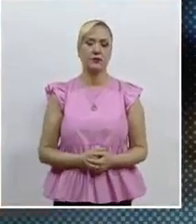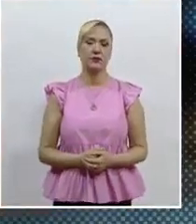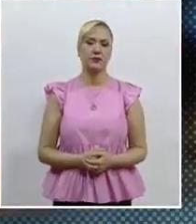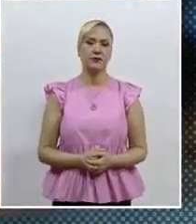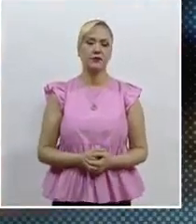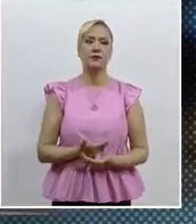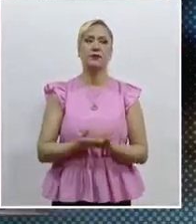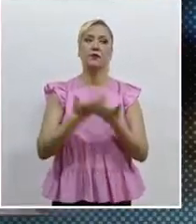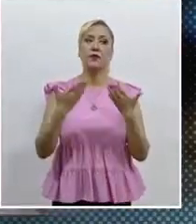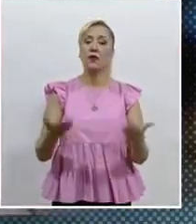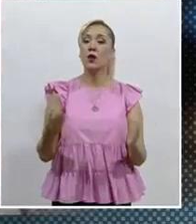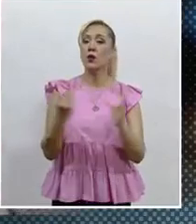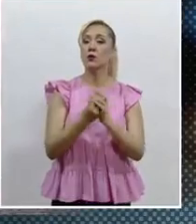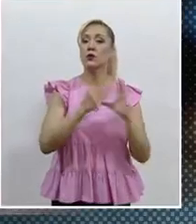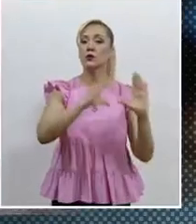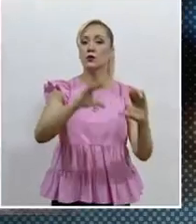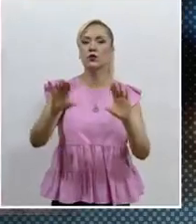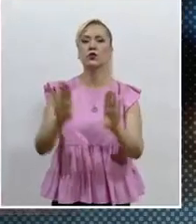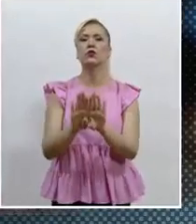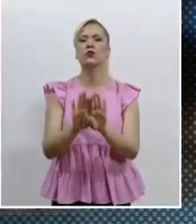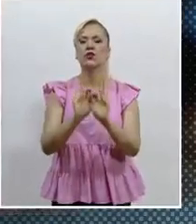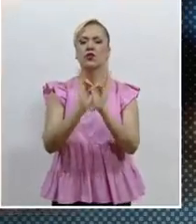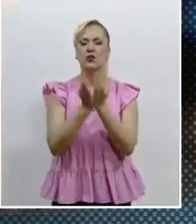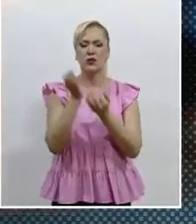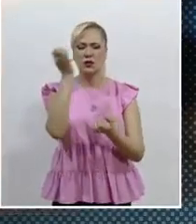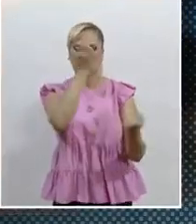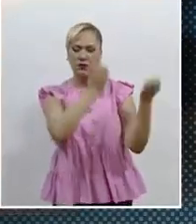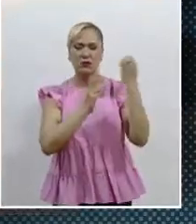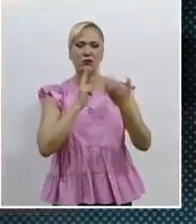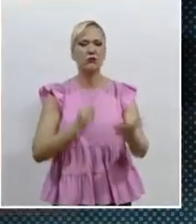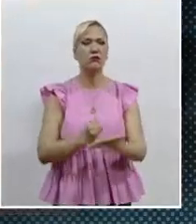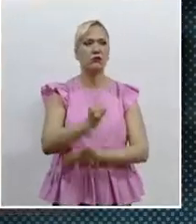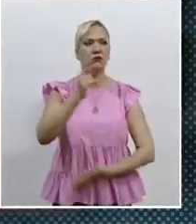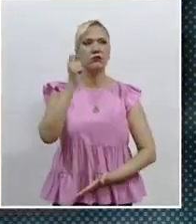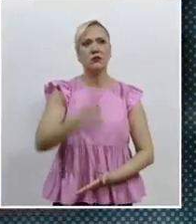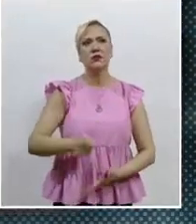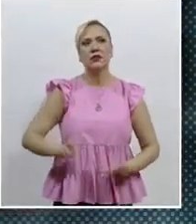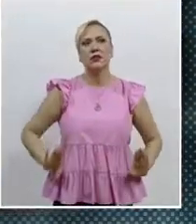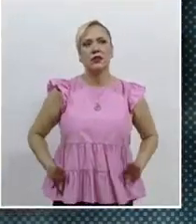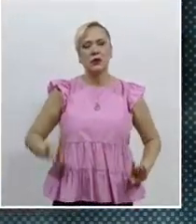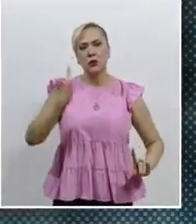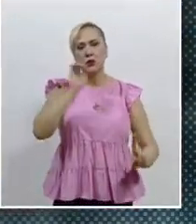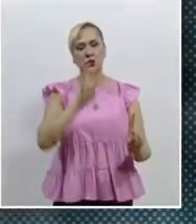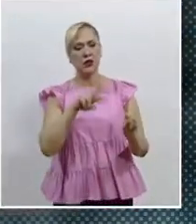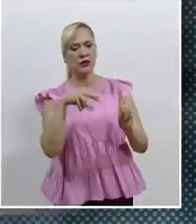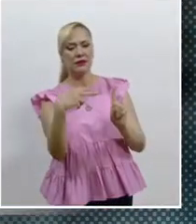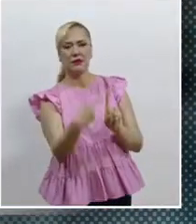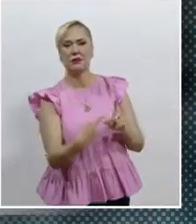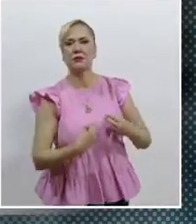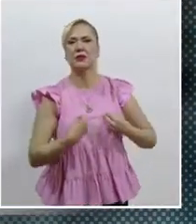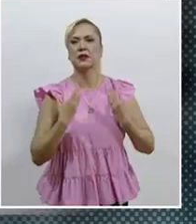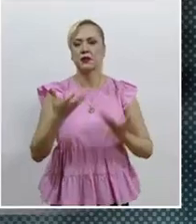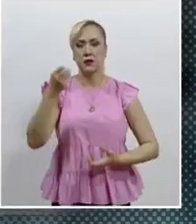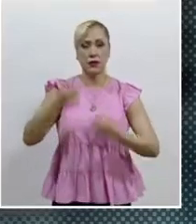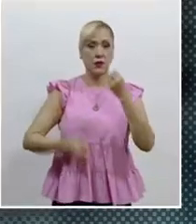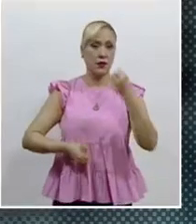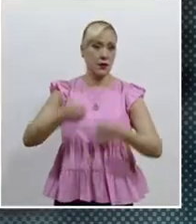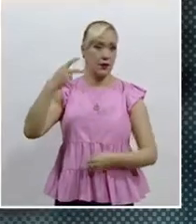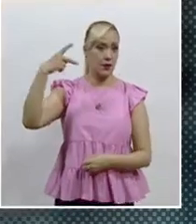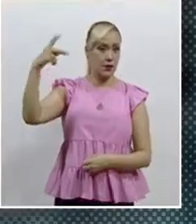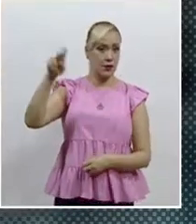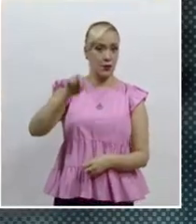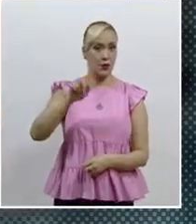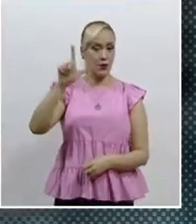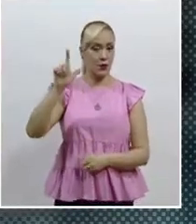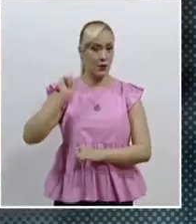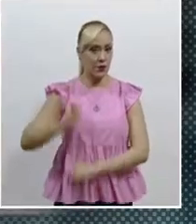Se llevó a cabo el taller Metodología para el análisis de sentencias con perspectiva de género por parte del Poder Judicial de Nuevo León y